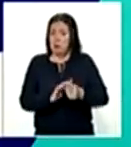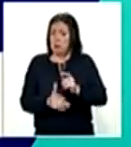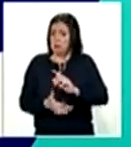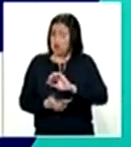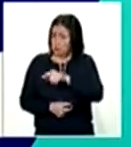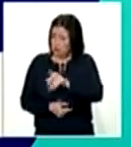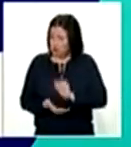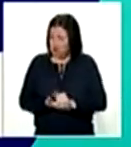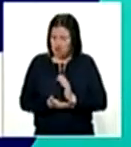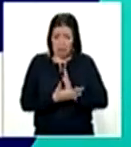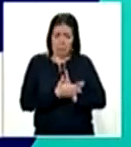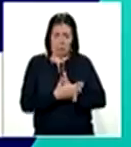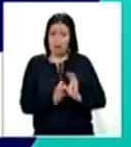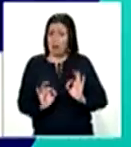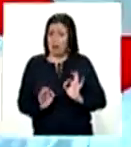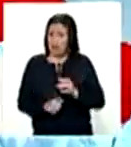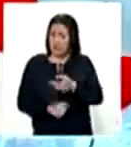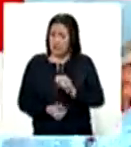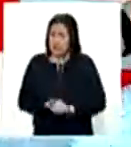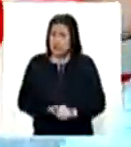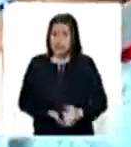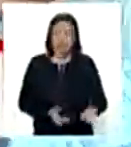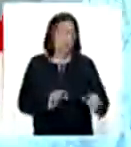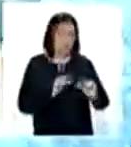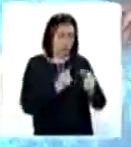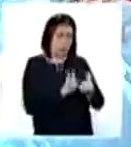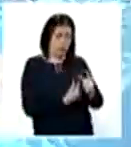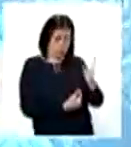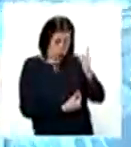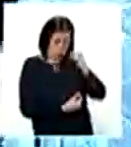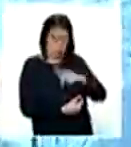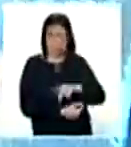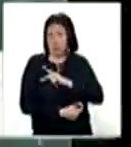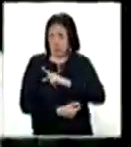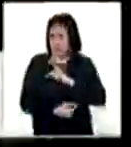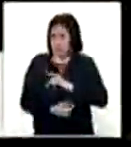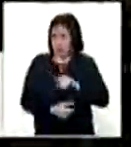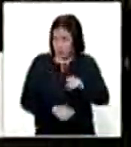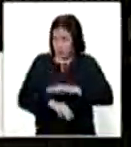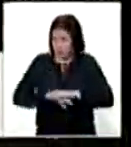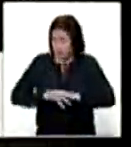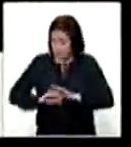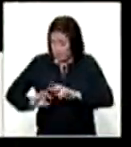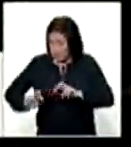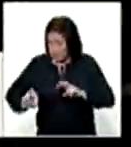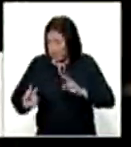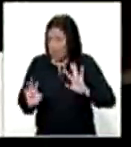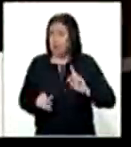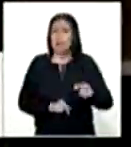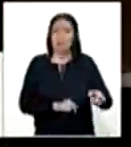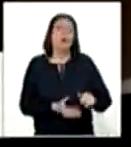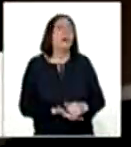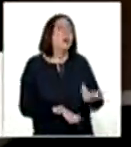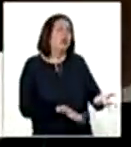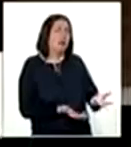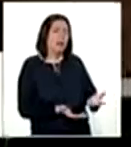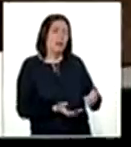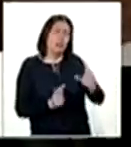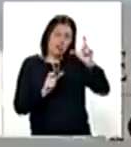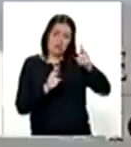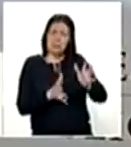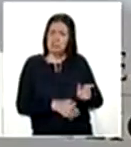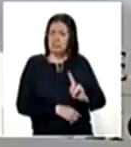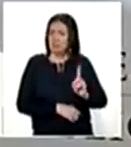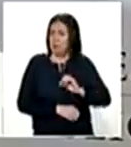de imparcialidad. Aunque Keiko y su partido son investigados como una supuesta organización criminal, el legislador niega una revancha